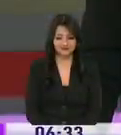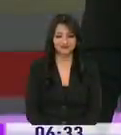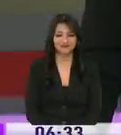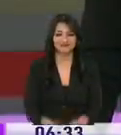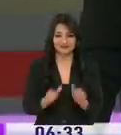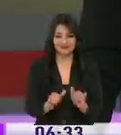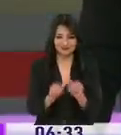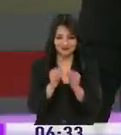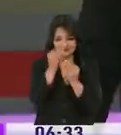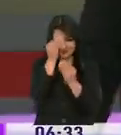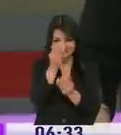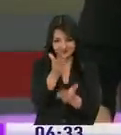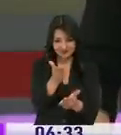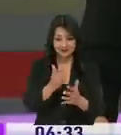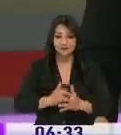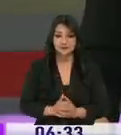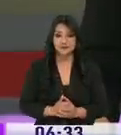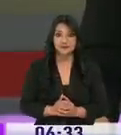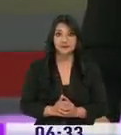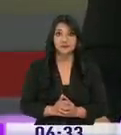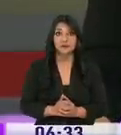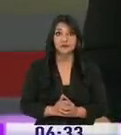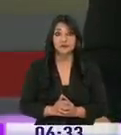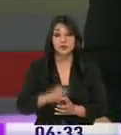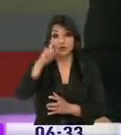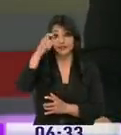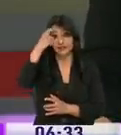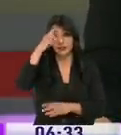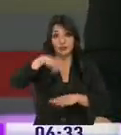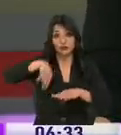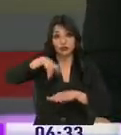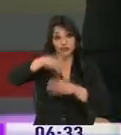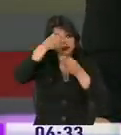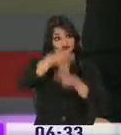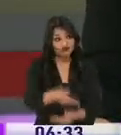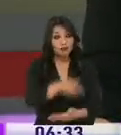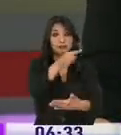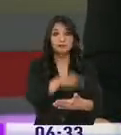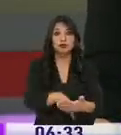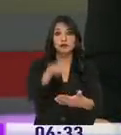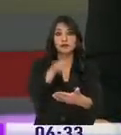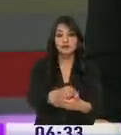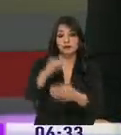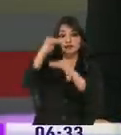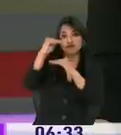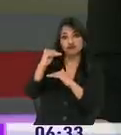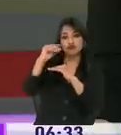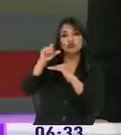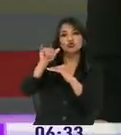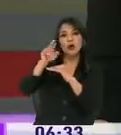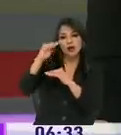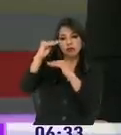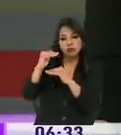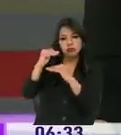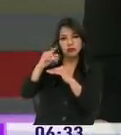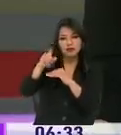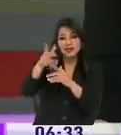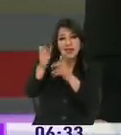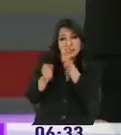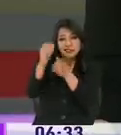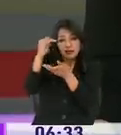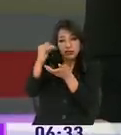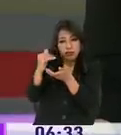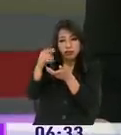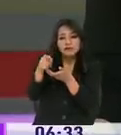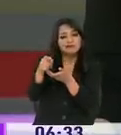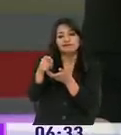Seguimos con más información. Les contamos que el gobierno nacional anunció que se prohíbe la comercialización del suero de leche en estado líquido. Esto tras la